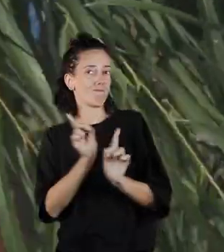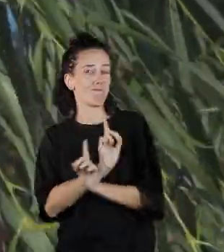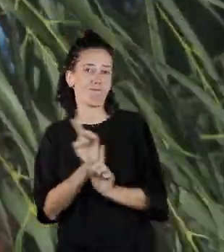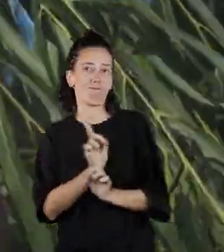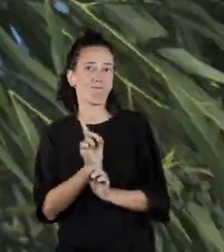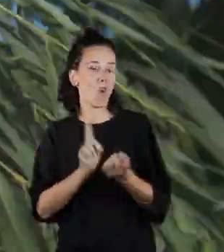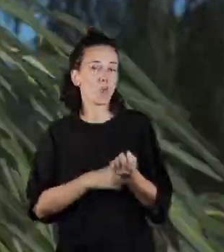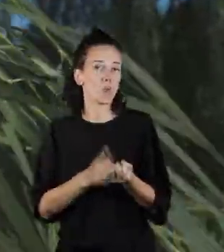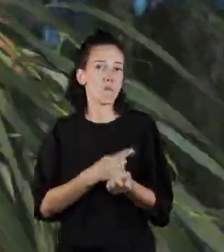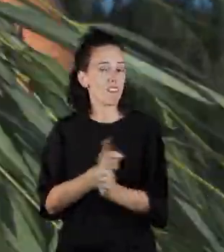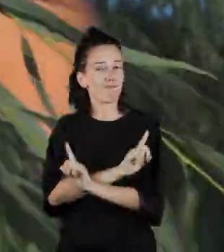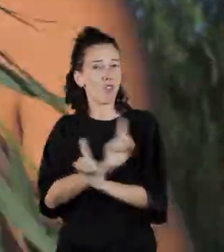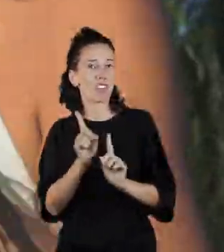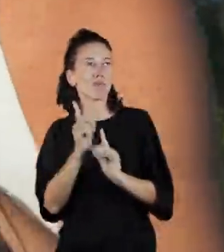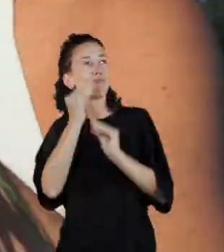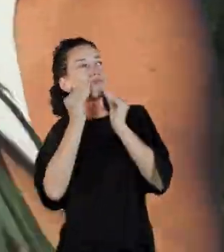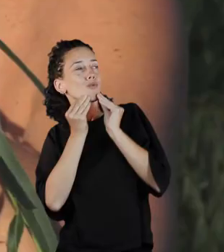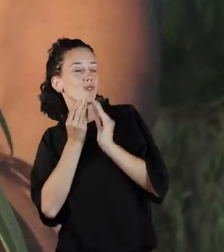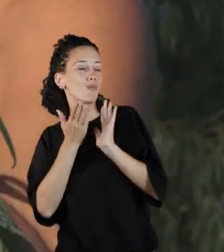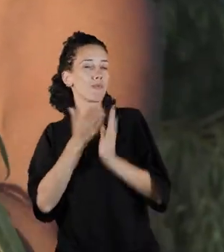no era lo habitual.